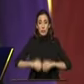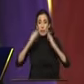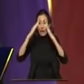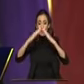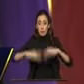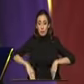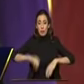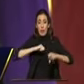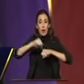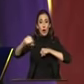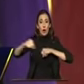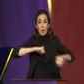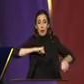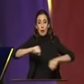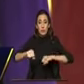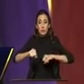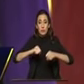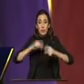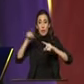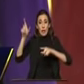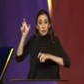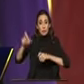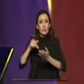casa en el terremoto.